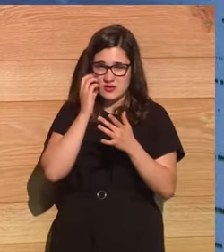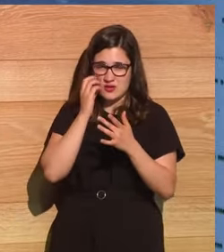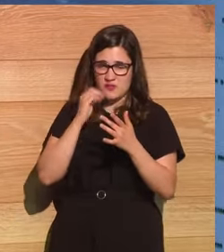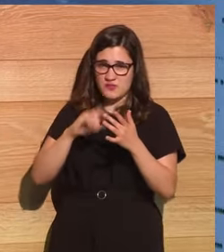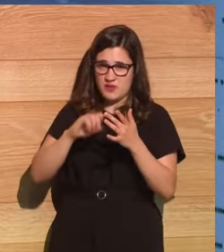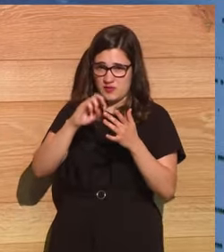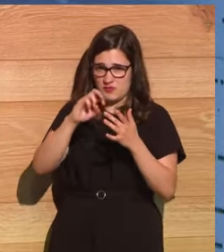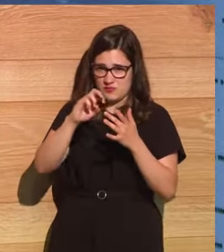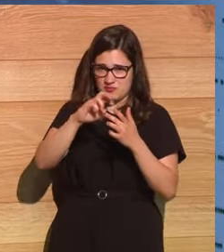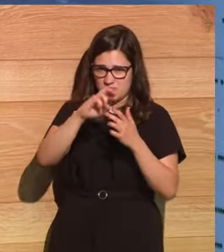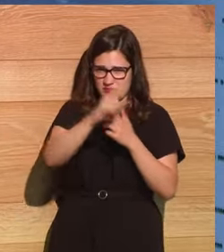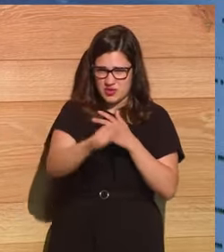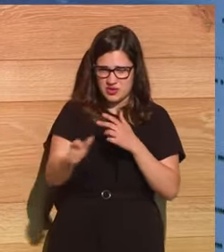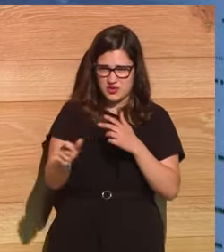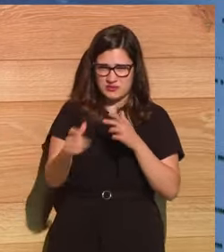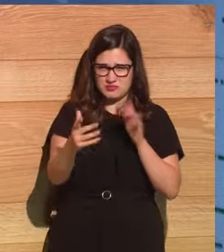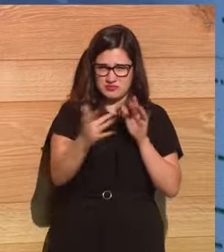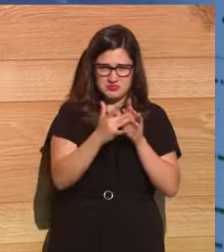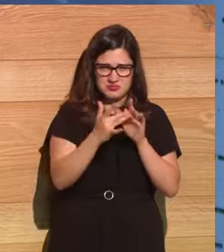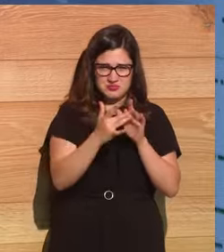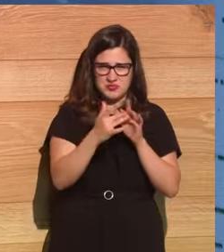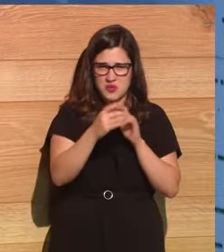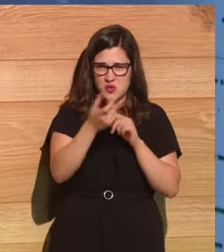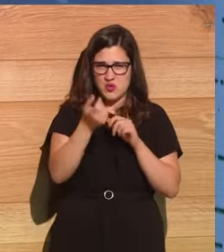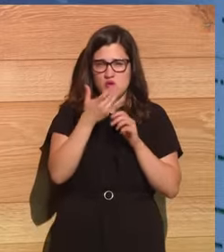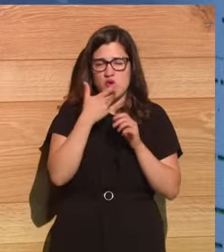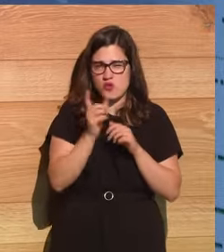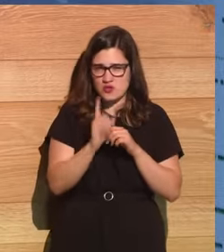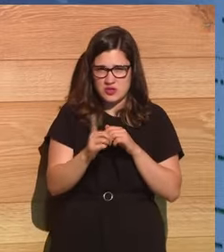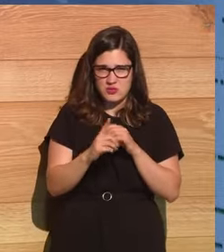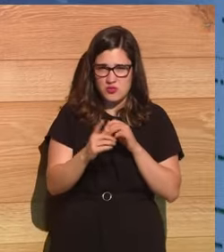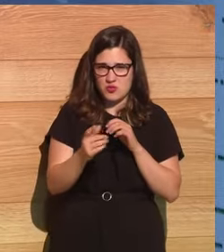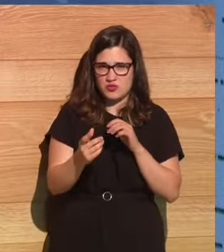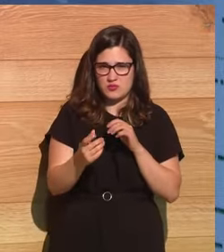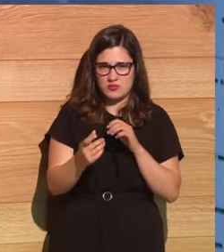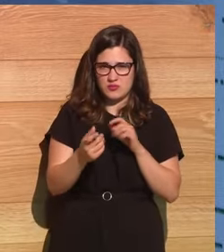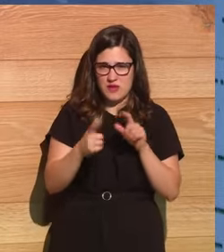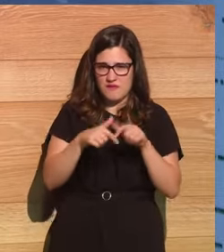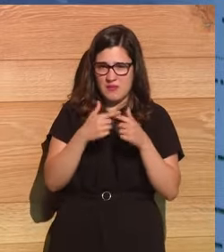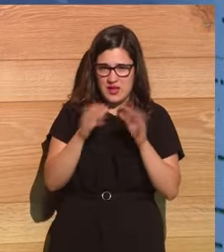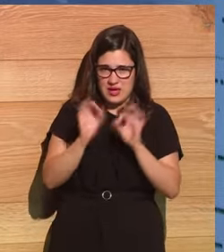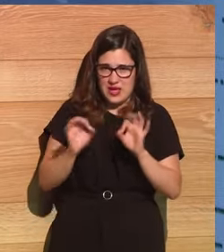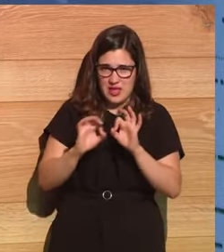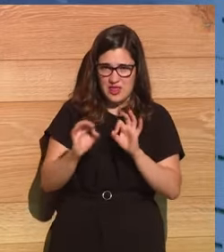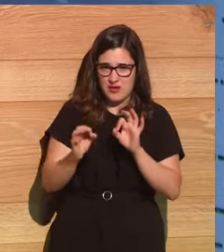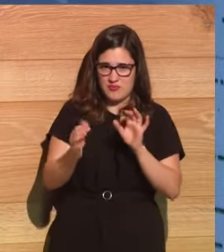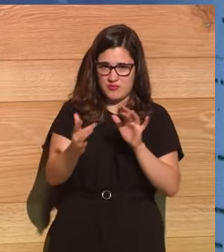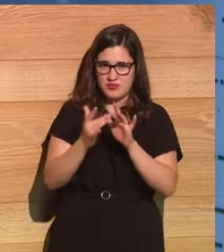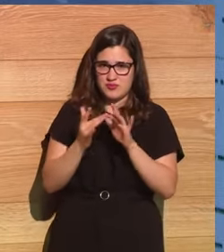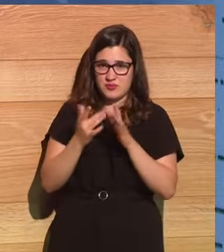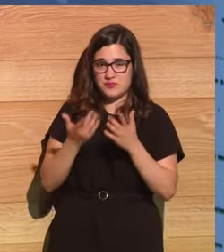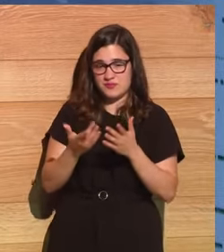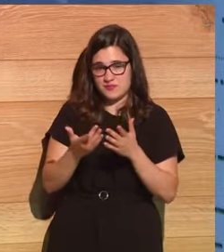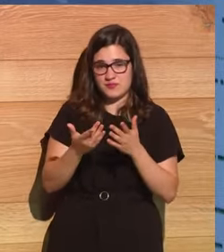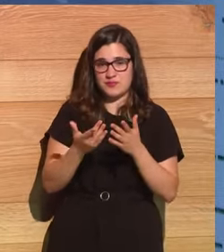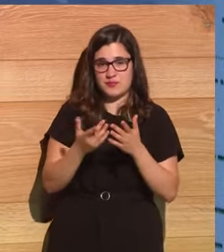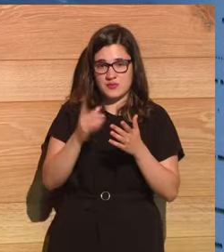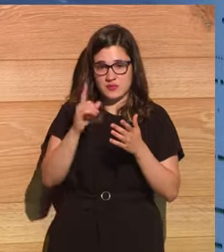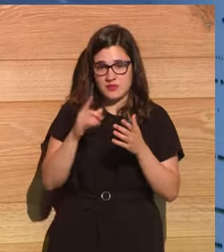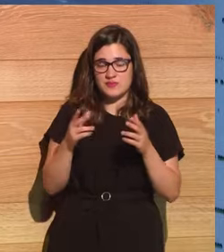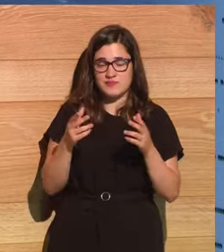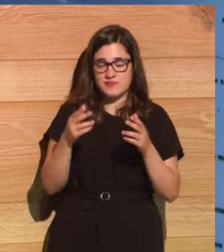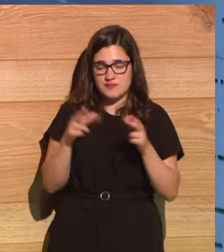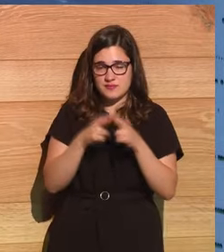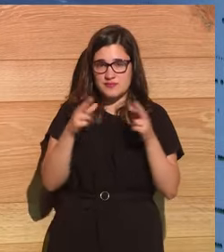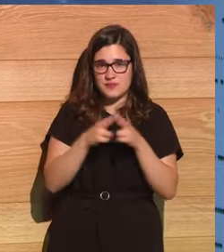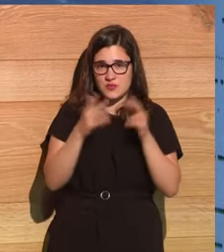tremenda de personas con las que no tenemos ningún parentesco. Y es en ese ámbito de diversidad y de complejidad donde también adquirimos la riqueza de las relaciones sociales.